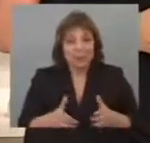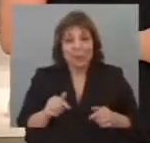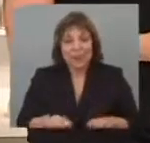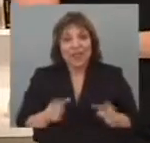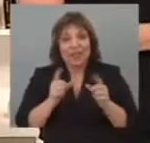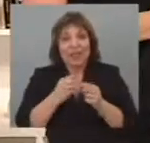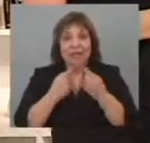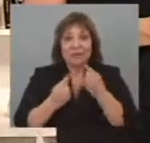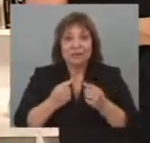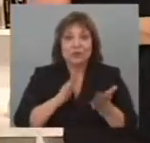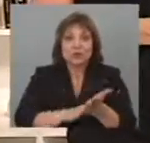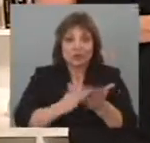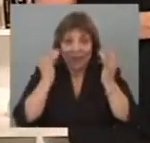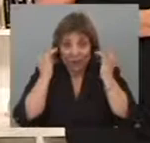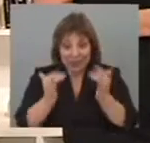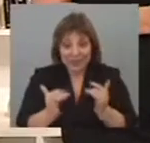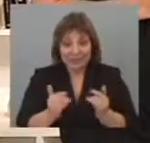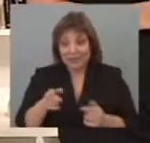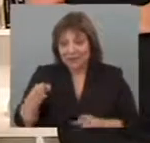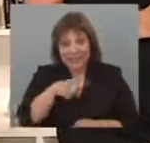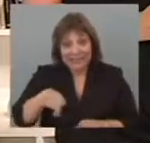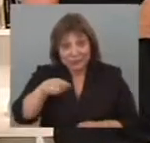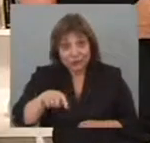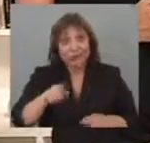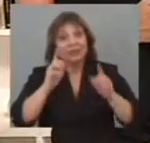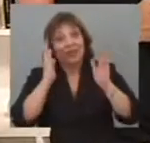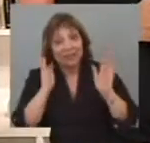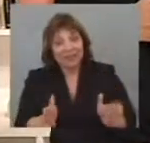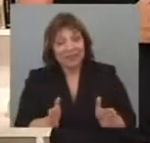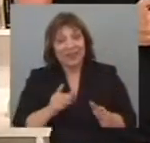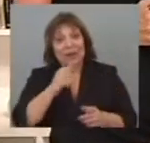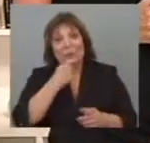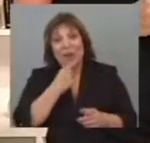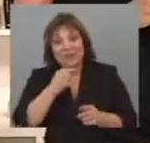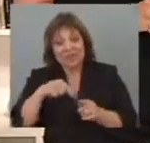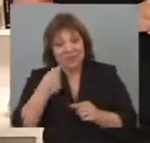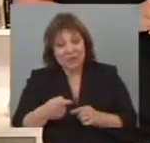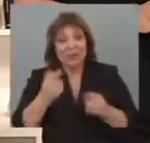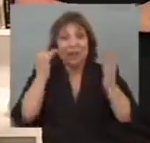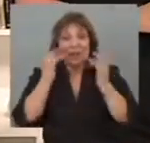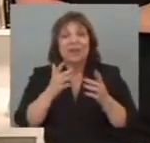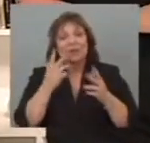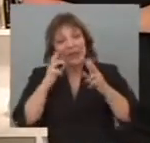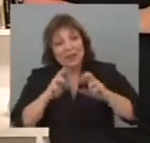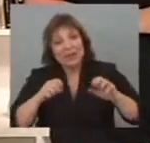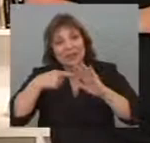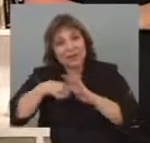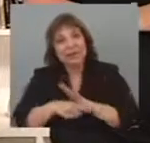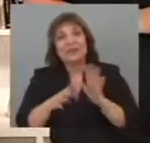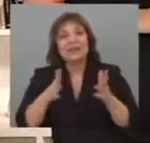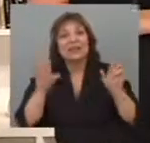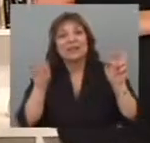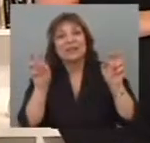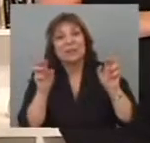Terminamos hablando de educación. Nuestros invitados terminaron hablando de educación. Ese va a ser nuestro tema el próximo jueves. Vamos a indagar un poco más en el tema de